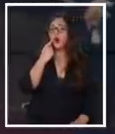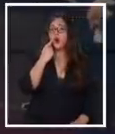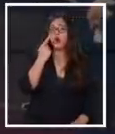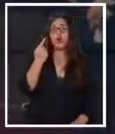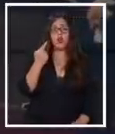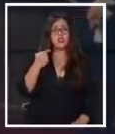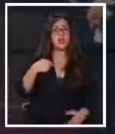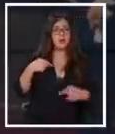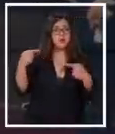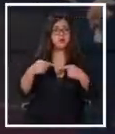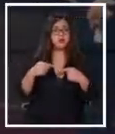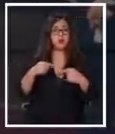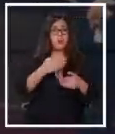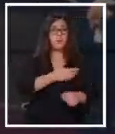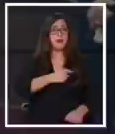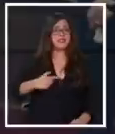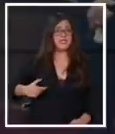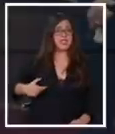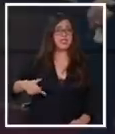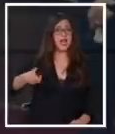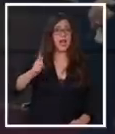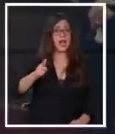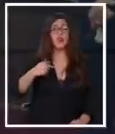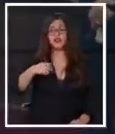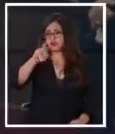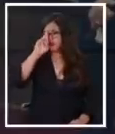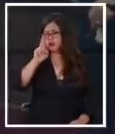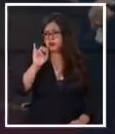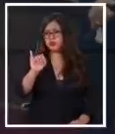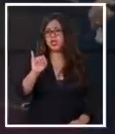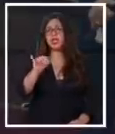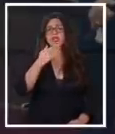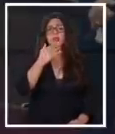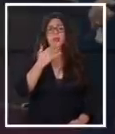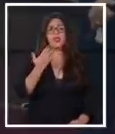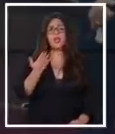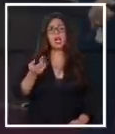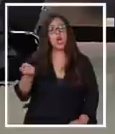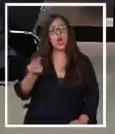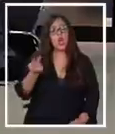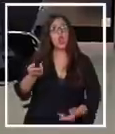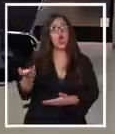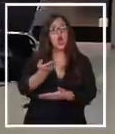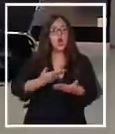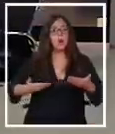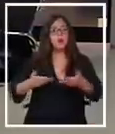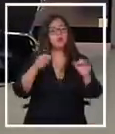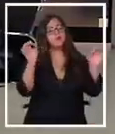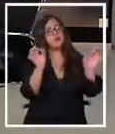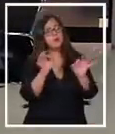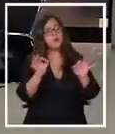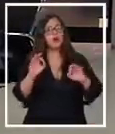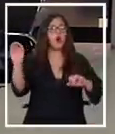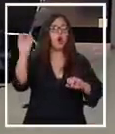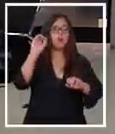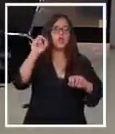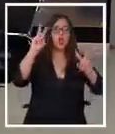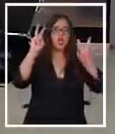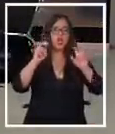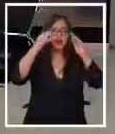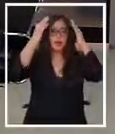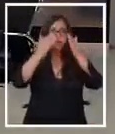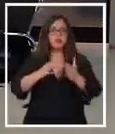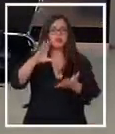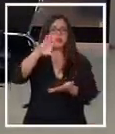una polémica con el presidente lagos aquí le tengo un profundo respeto y con quien además permanentemente compartimos impresiones respecto a el rumbo del país